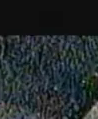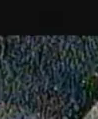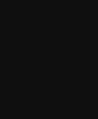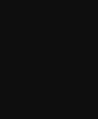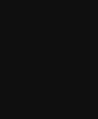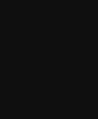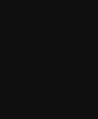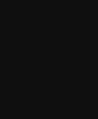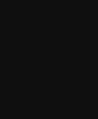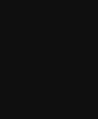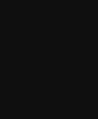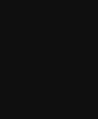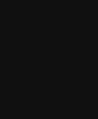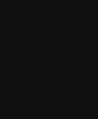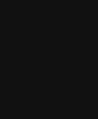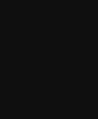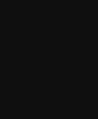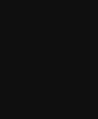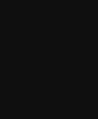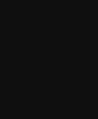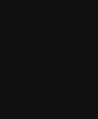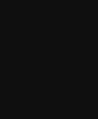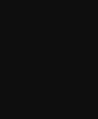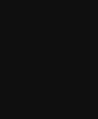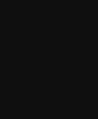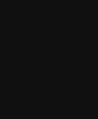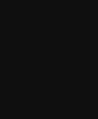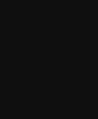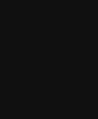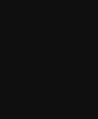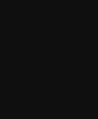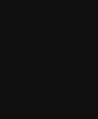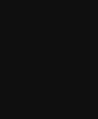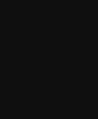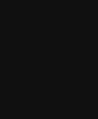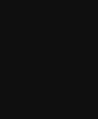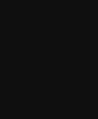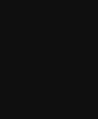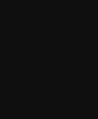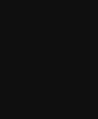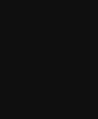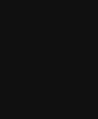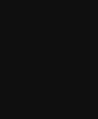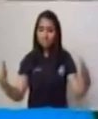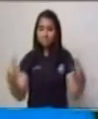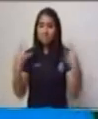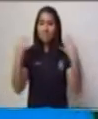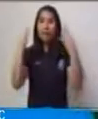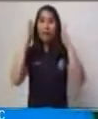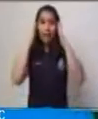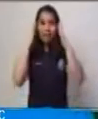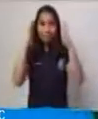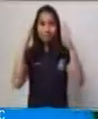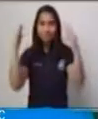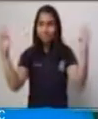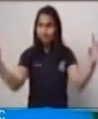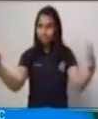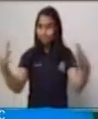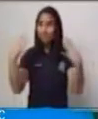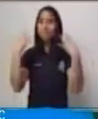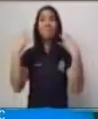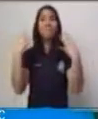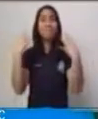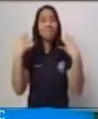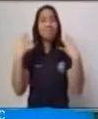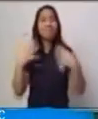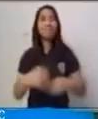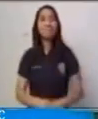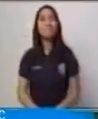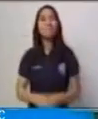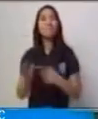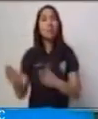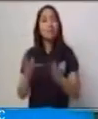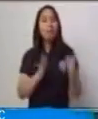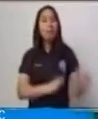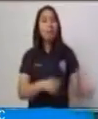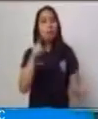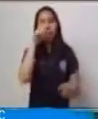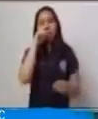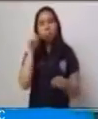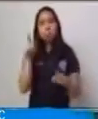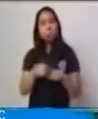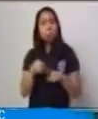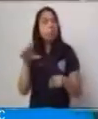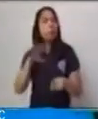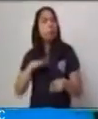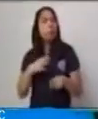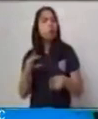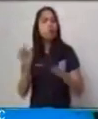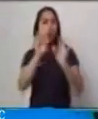manteniendo la atención al público. La forma. La forma de los